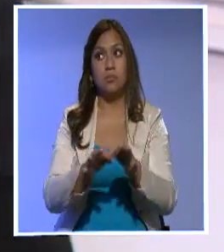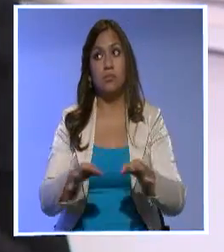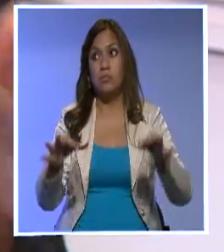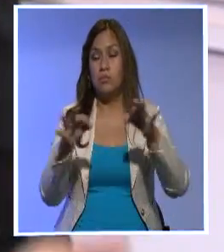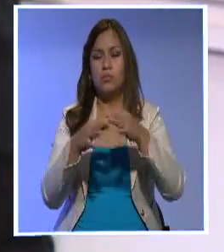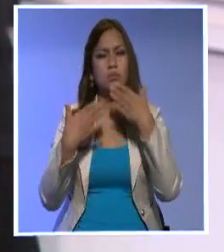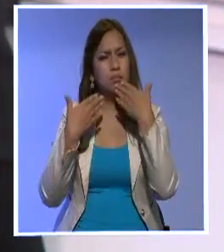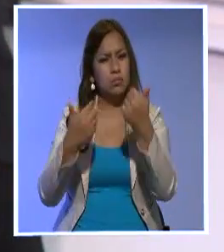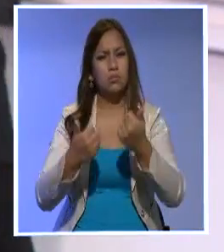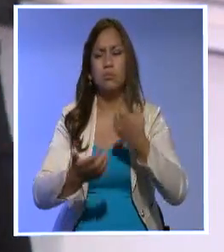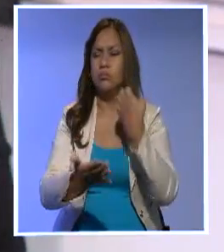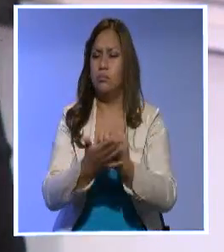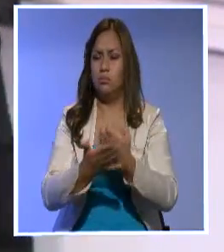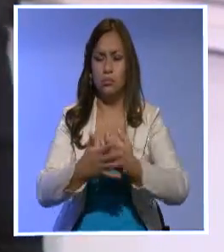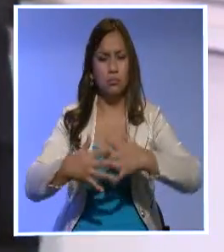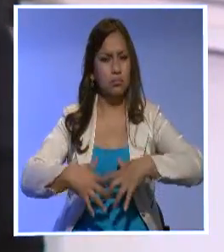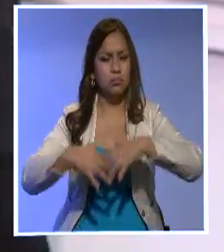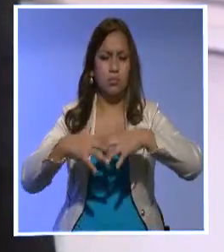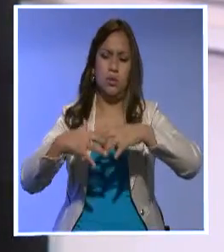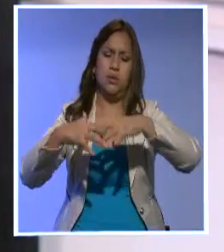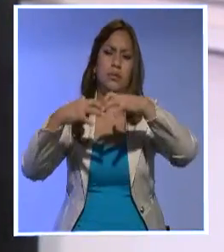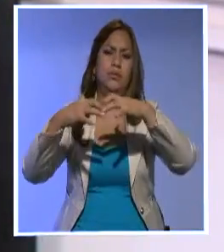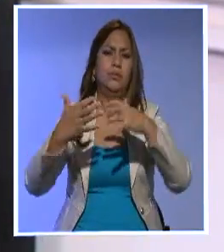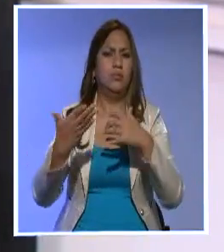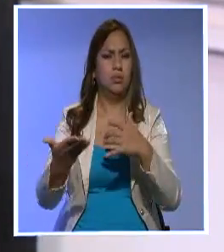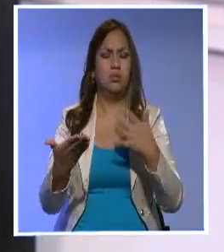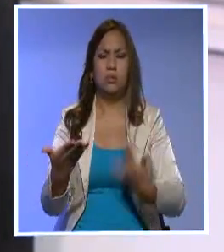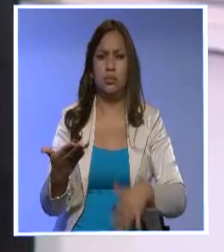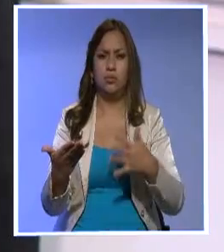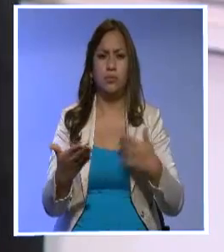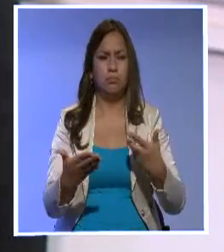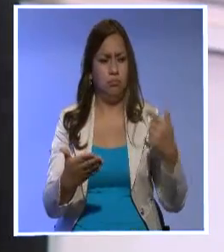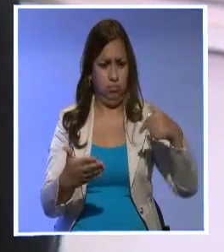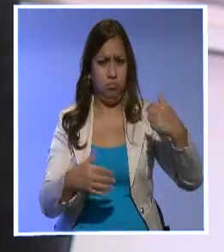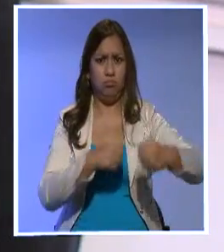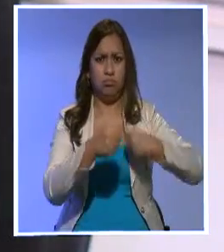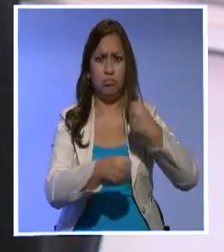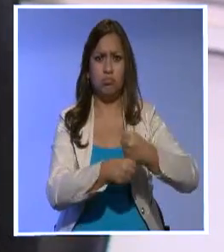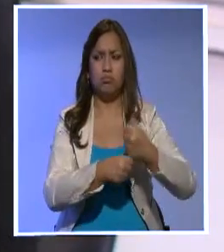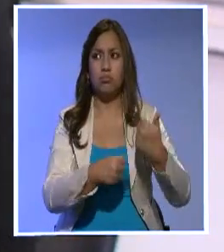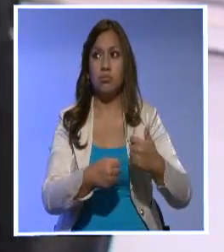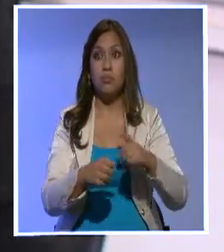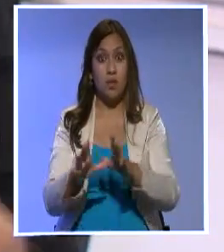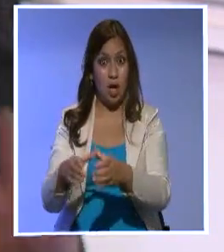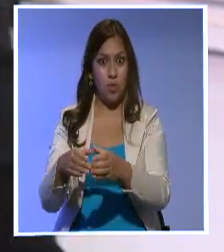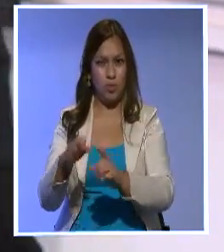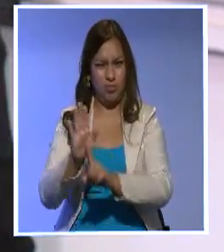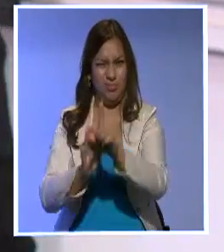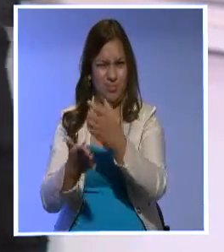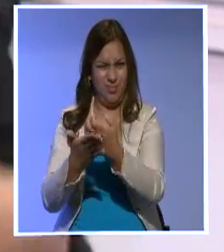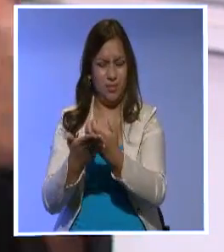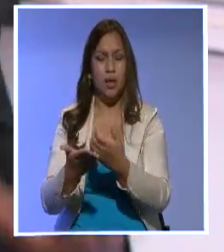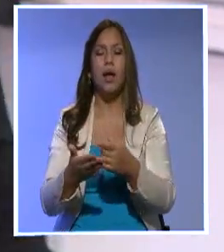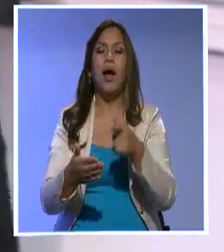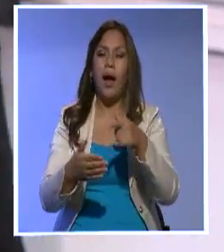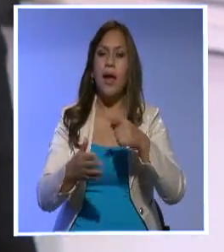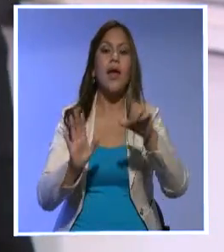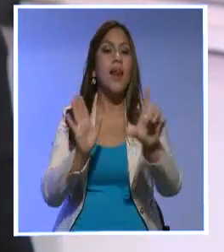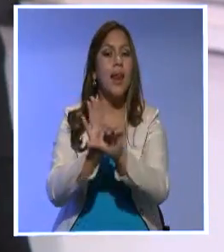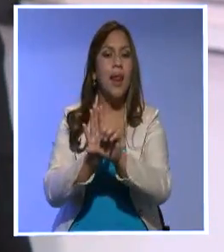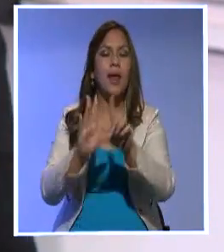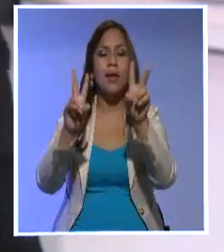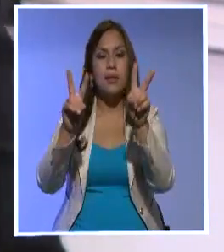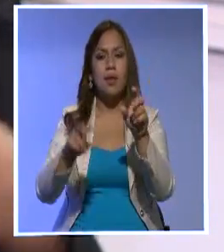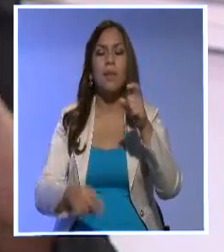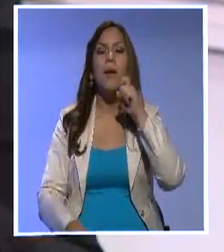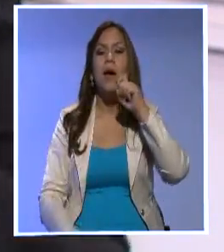mejorar y reactivar la economía local hemos hablado muchísimo en este año que estamos en la comisión de desarrollo económico tratando la ley de turismo tratando la ley de